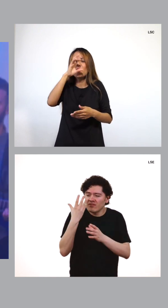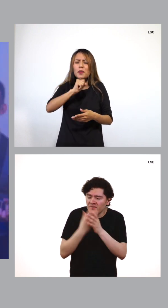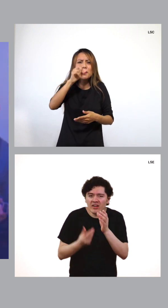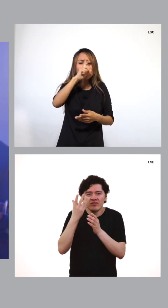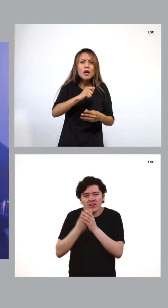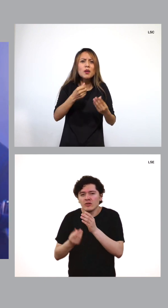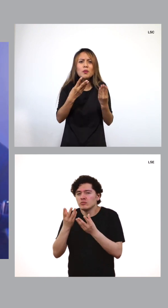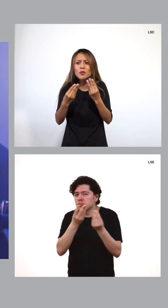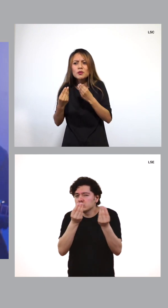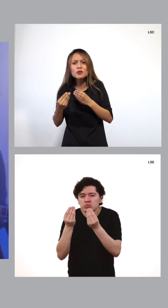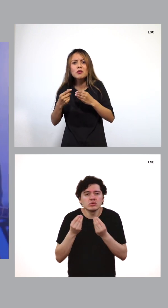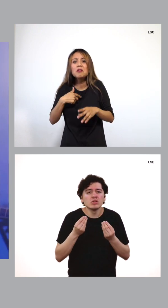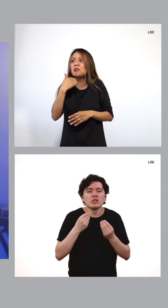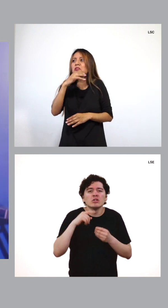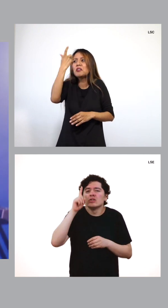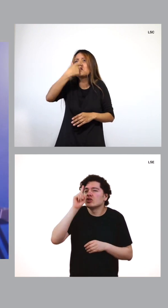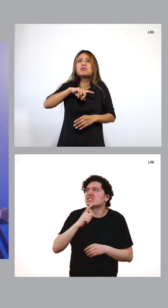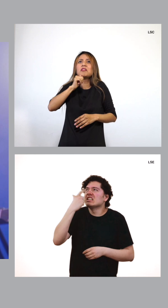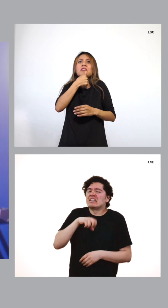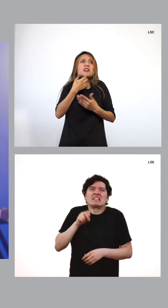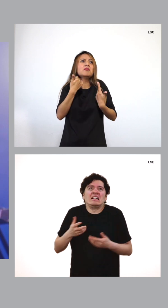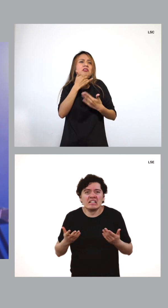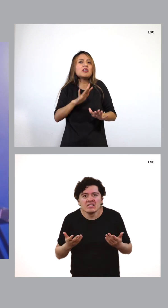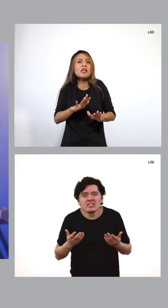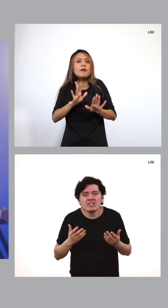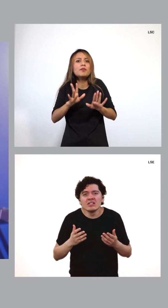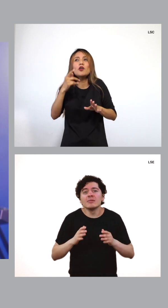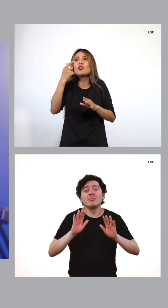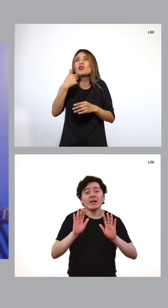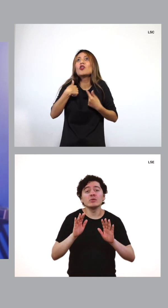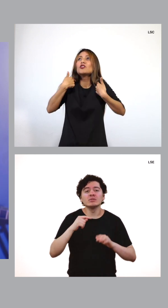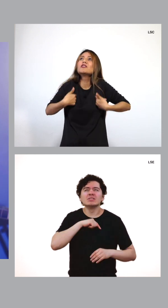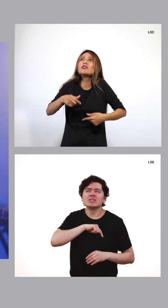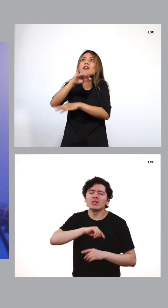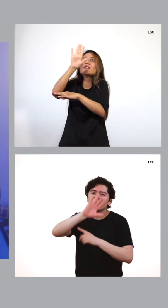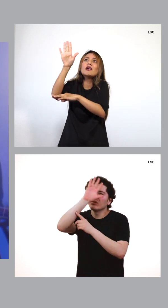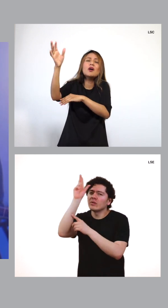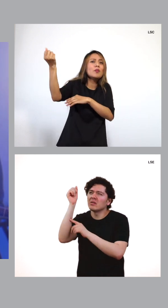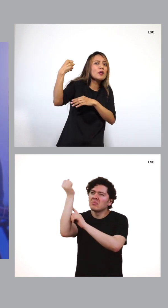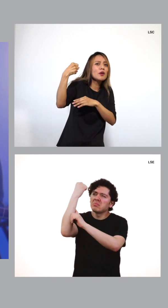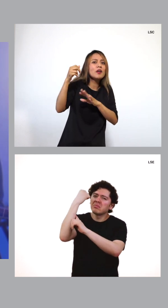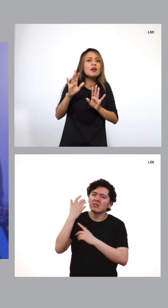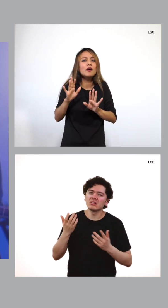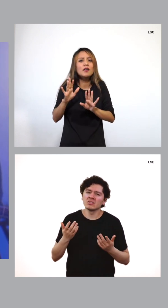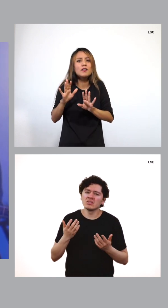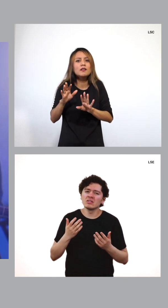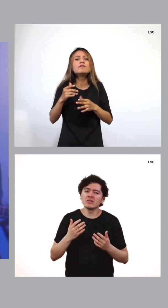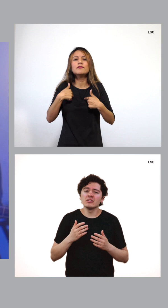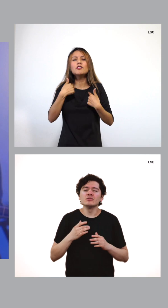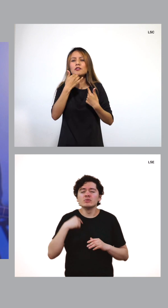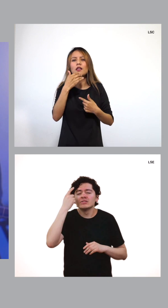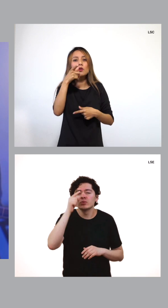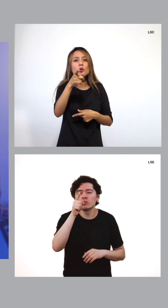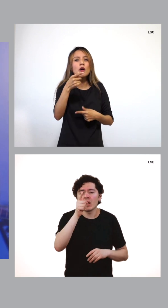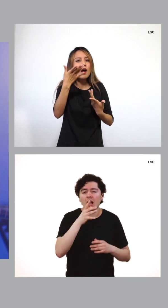ni sé quién soy. Hoy dices: Juan, yo siento como que Dios me está dando la espalda. Por eso estás viendo este vídeo. Porque